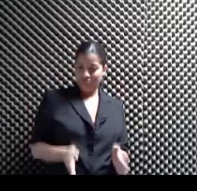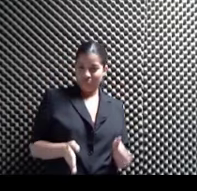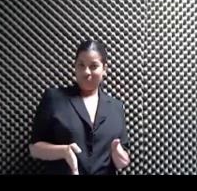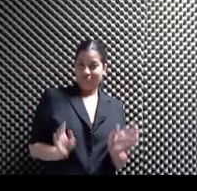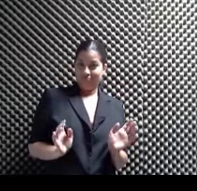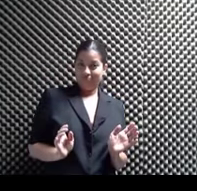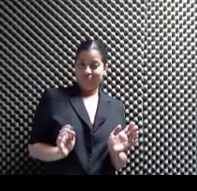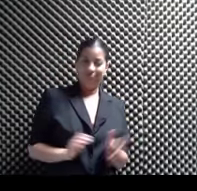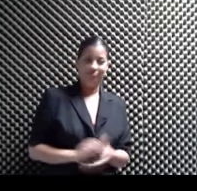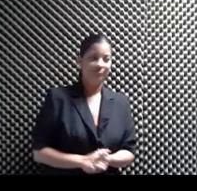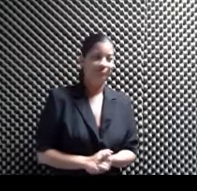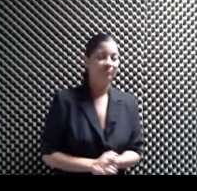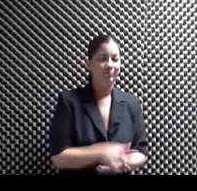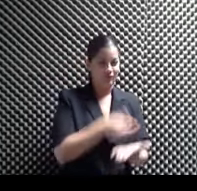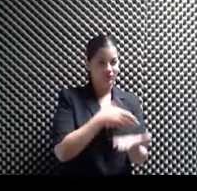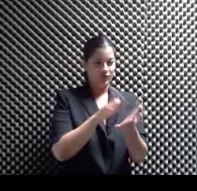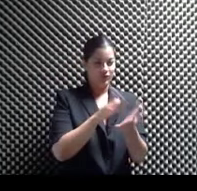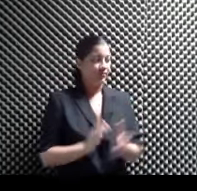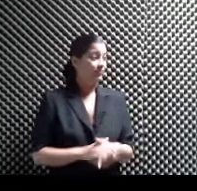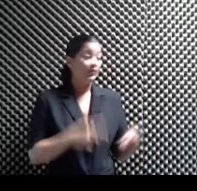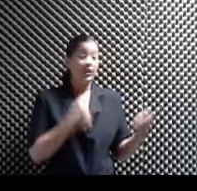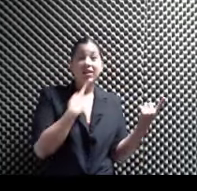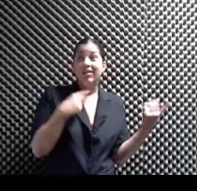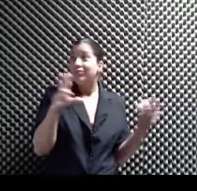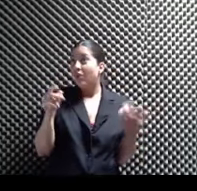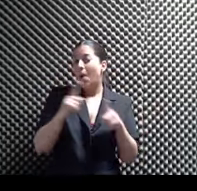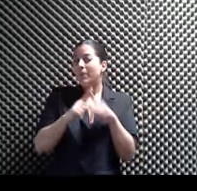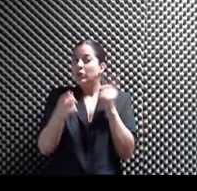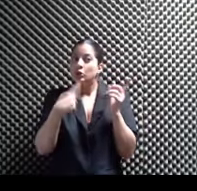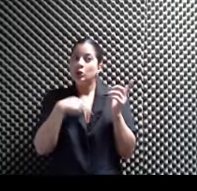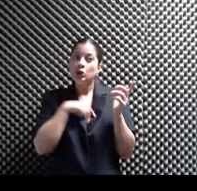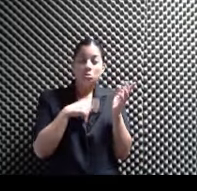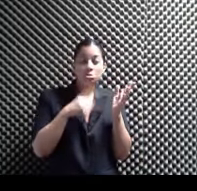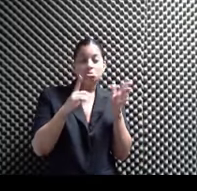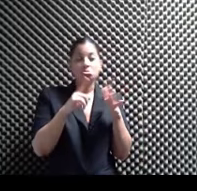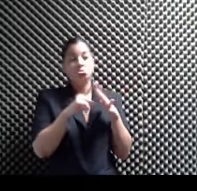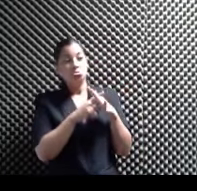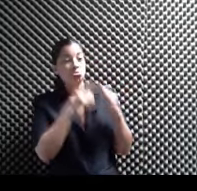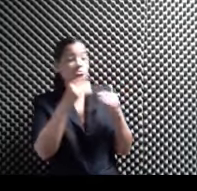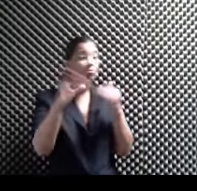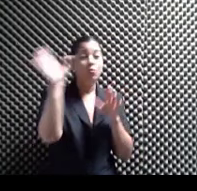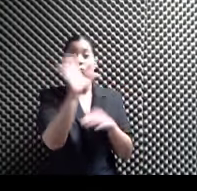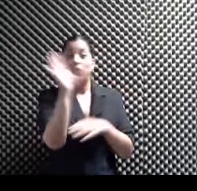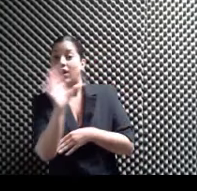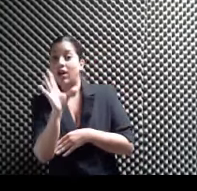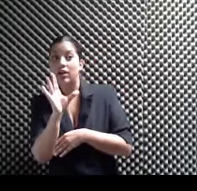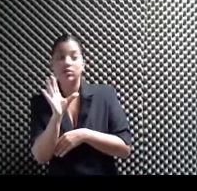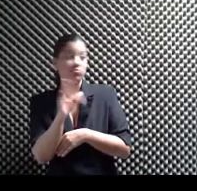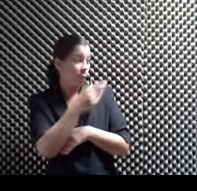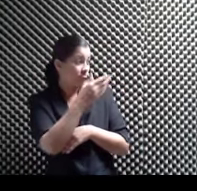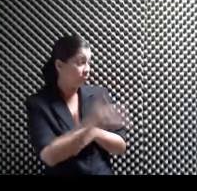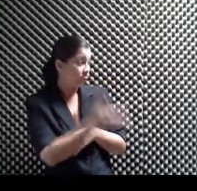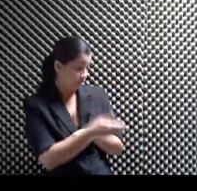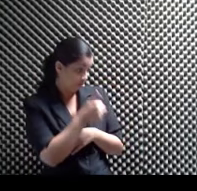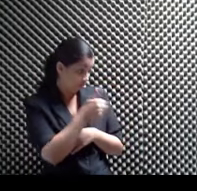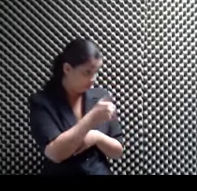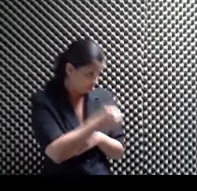Y entonces Él me dijo Que no Bueno En ese asunto Empezamos O me dijo Que sí Y no encontramos Y le dije Pues Ricky Vas a tener que ser Y